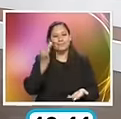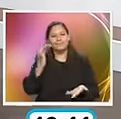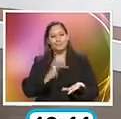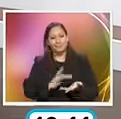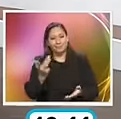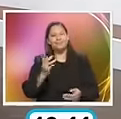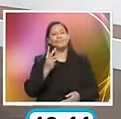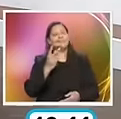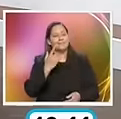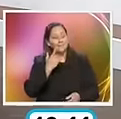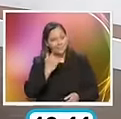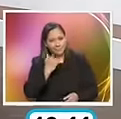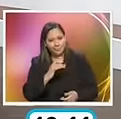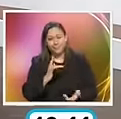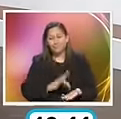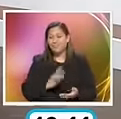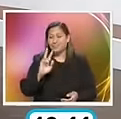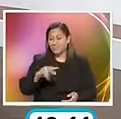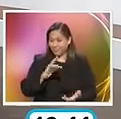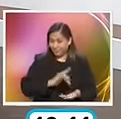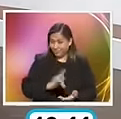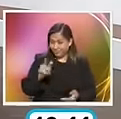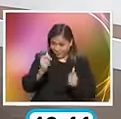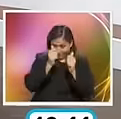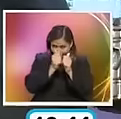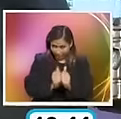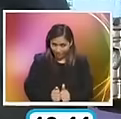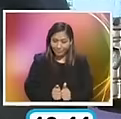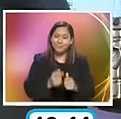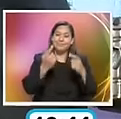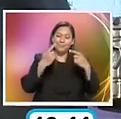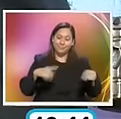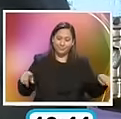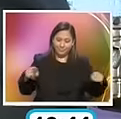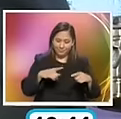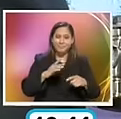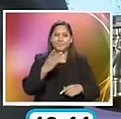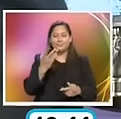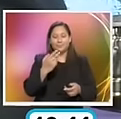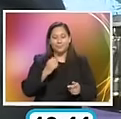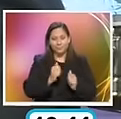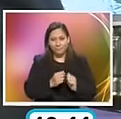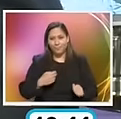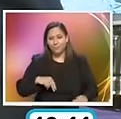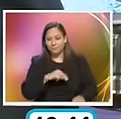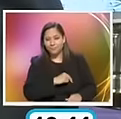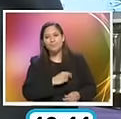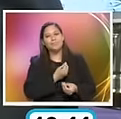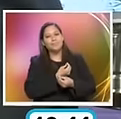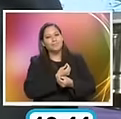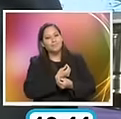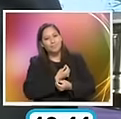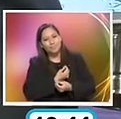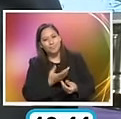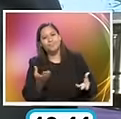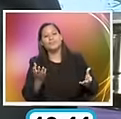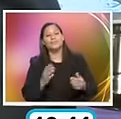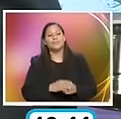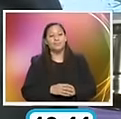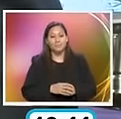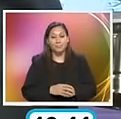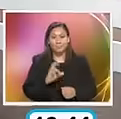Gracias, Paola, muy amable. De verdad agradeciéndoles que se hayan quedado al musical, que estén con nosotros compartiendo pues nada